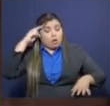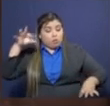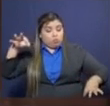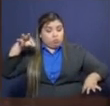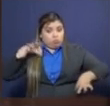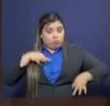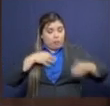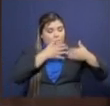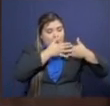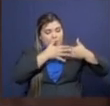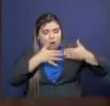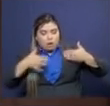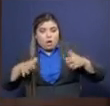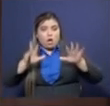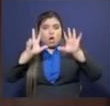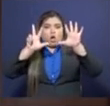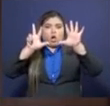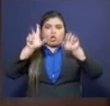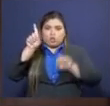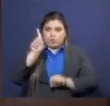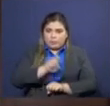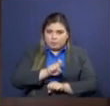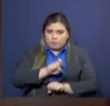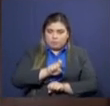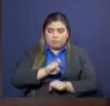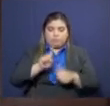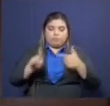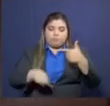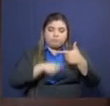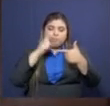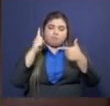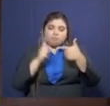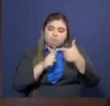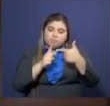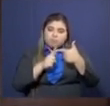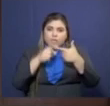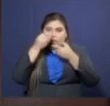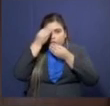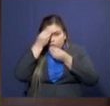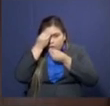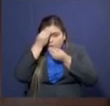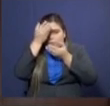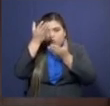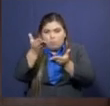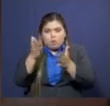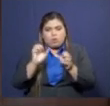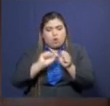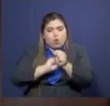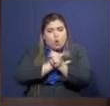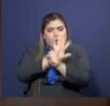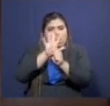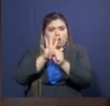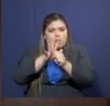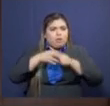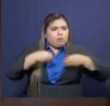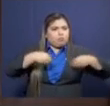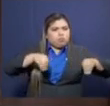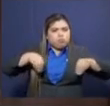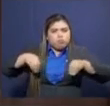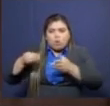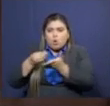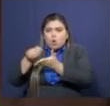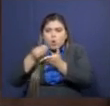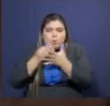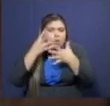En segundo lugar, informaré sobre el manejo que le hemos dado a la pandemia en estos últimos